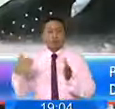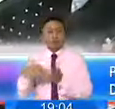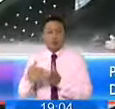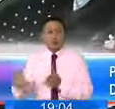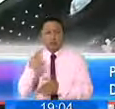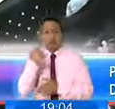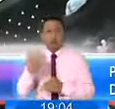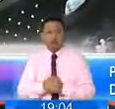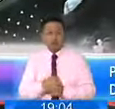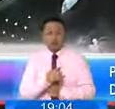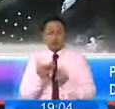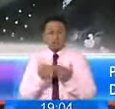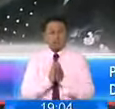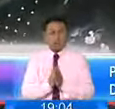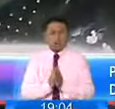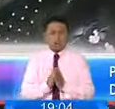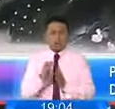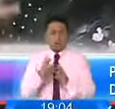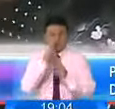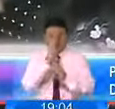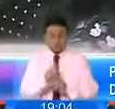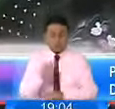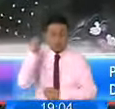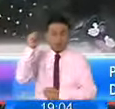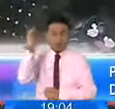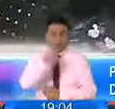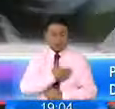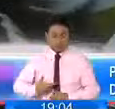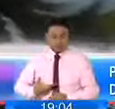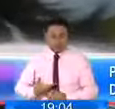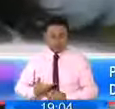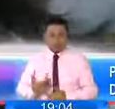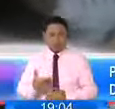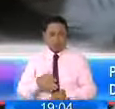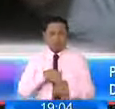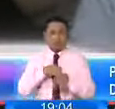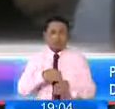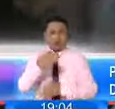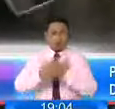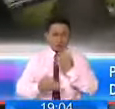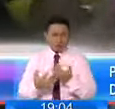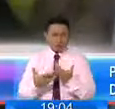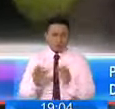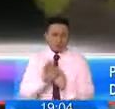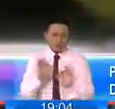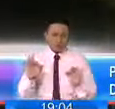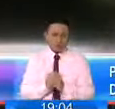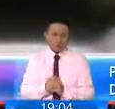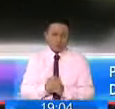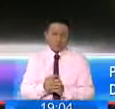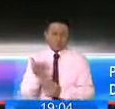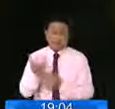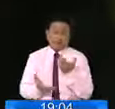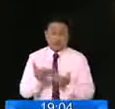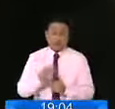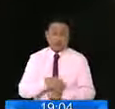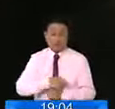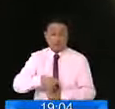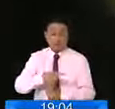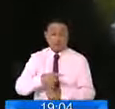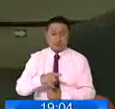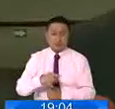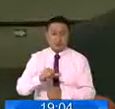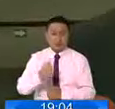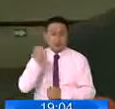aseguran que este pedido de acción de protección no tiene futuro jurídico, aunque alertan que podría haber una intención superior detrás de todo